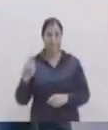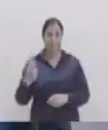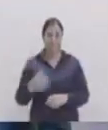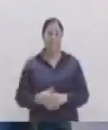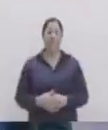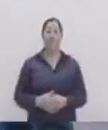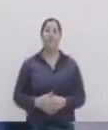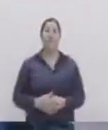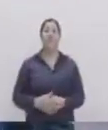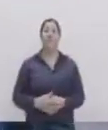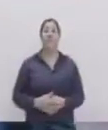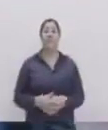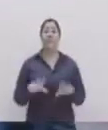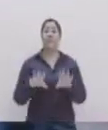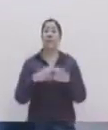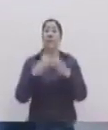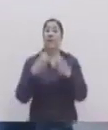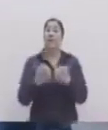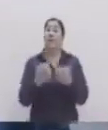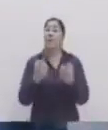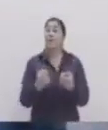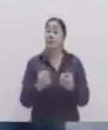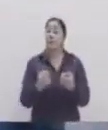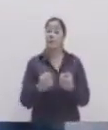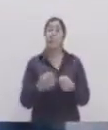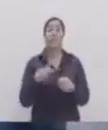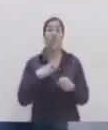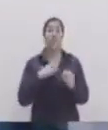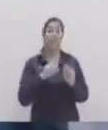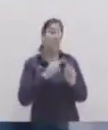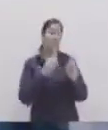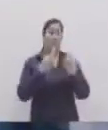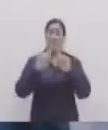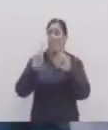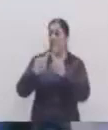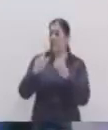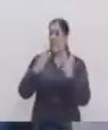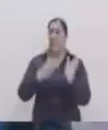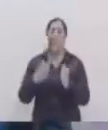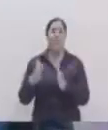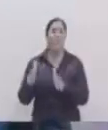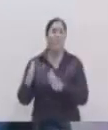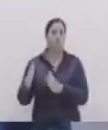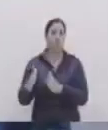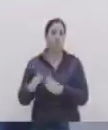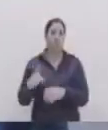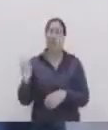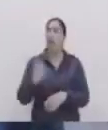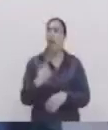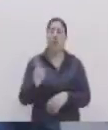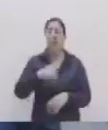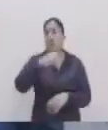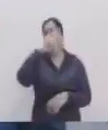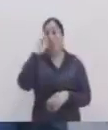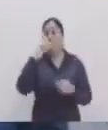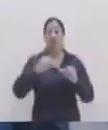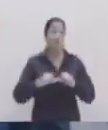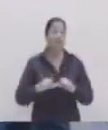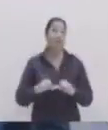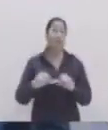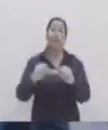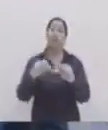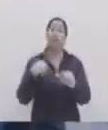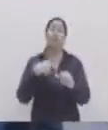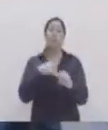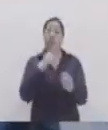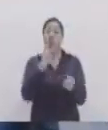transición interna, Ajá. van a trabajar con diversas estructuras de carga. Ajá. O sea, no van a trabajar, no los vamos a